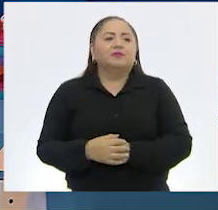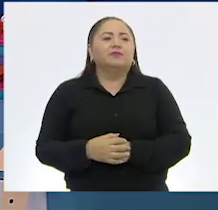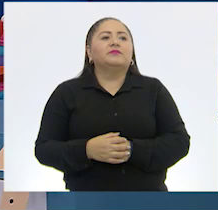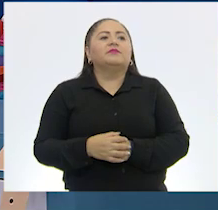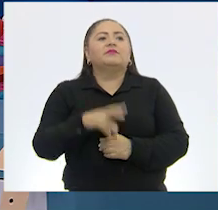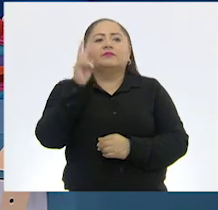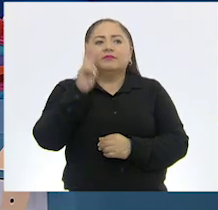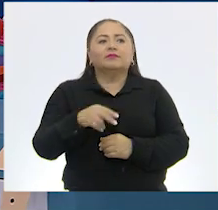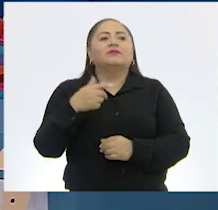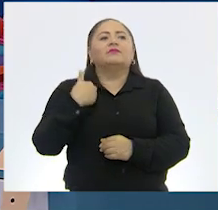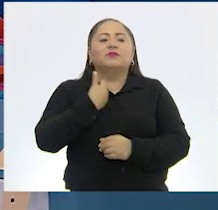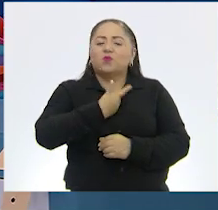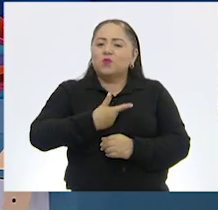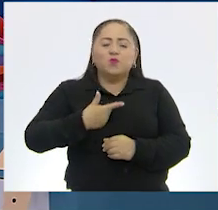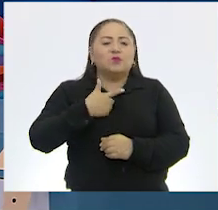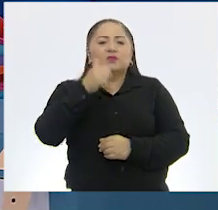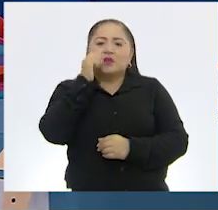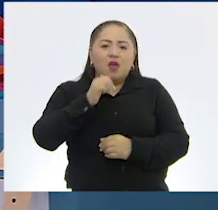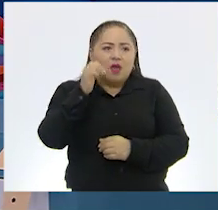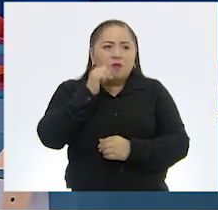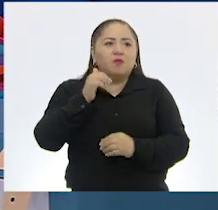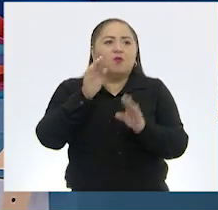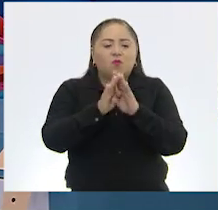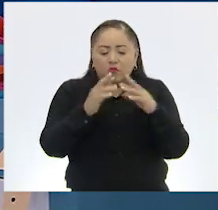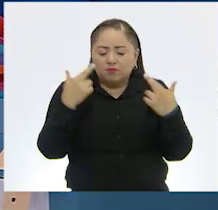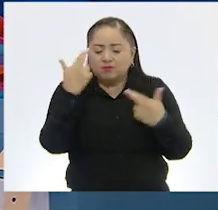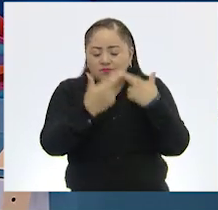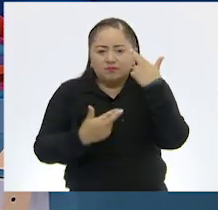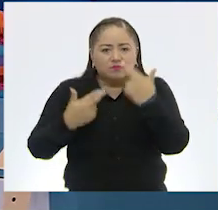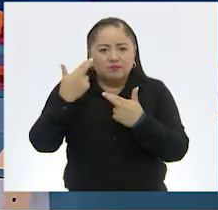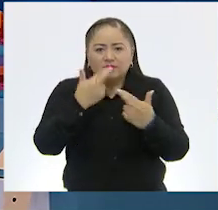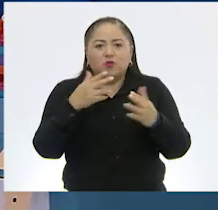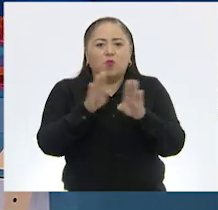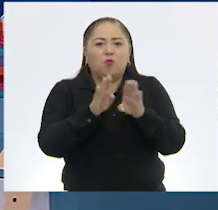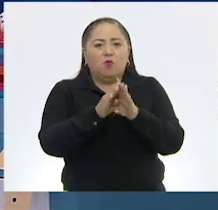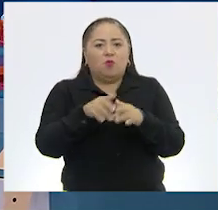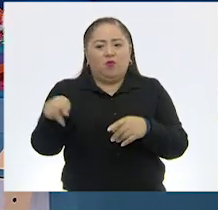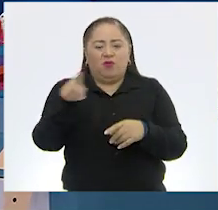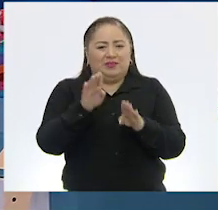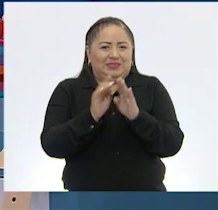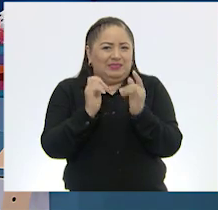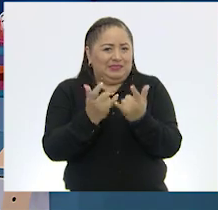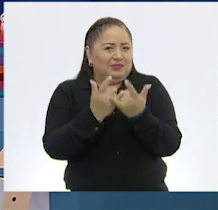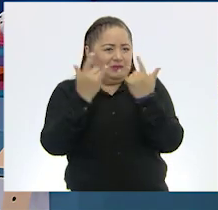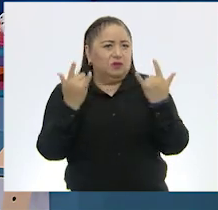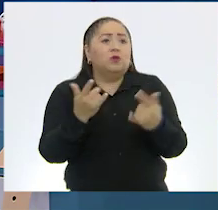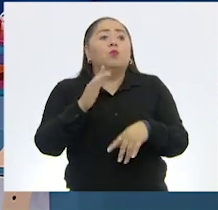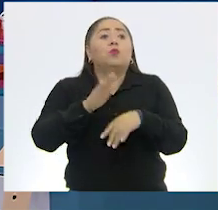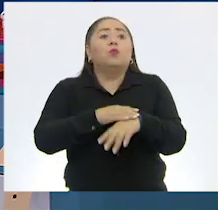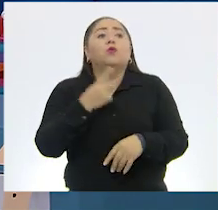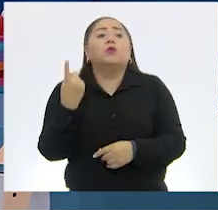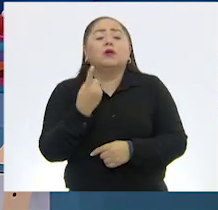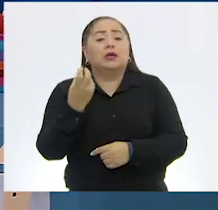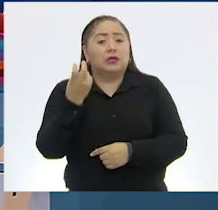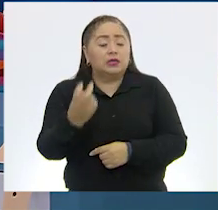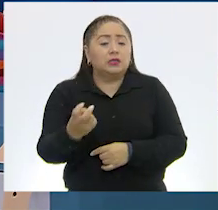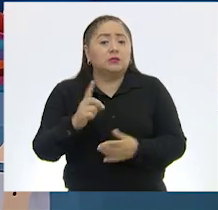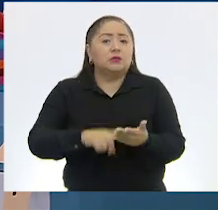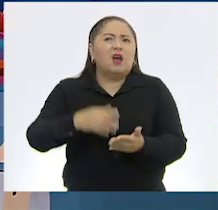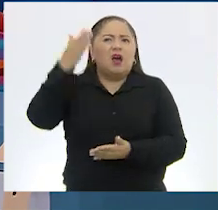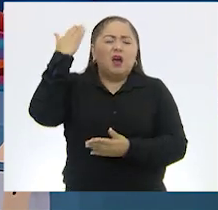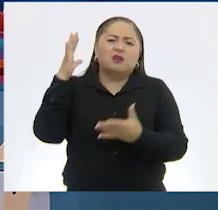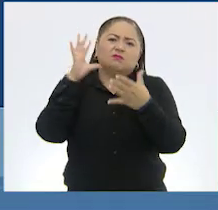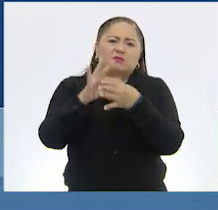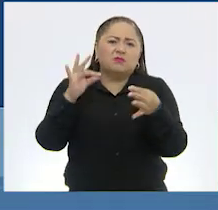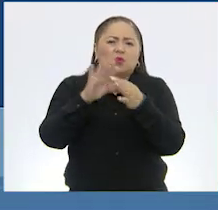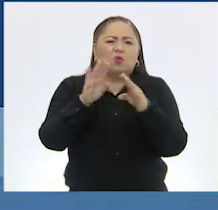Me encanta encontrarlos siempre cuestionándose y analizando nuestro presente desde una perspectiva histórica, porque eso habla mucho de su curiosidad